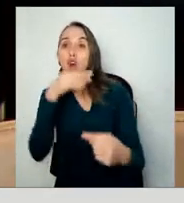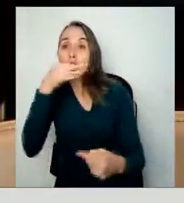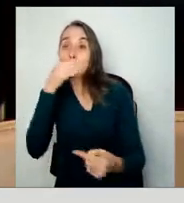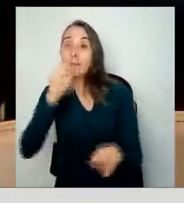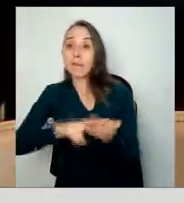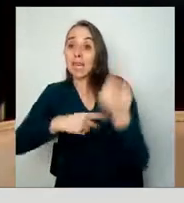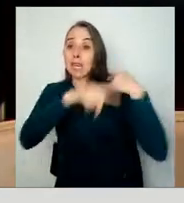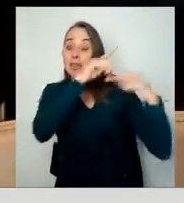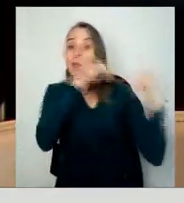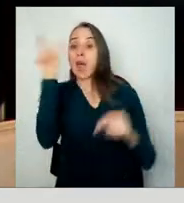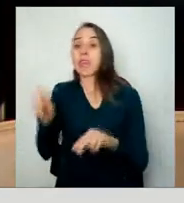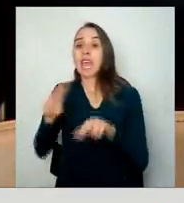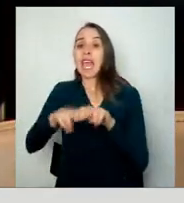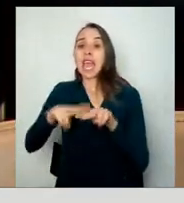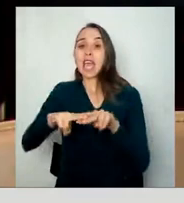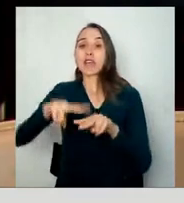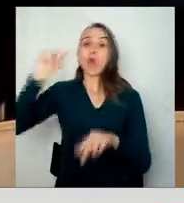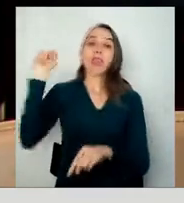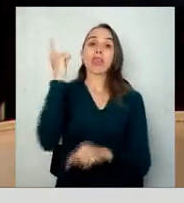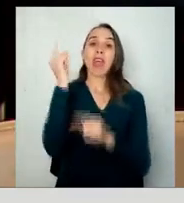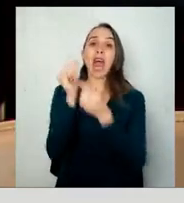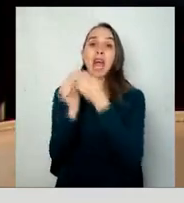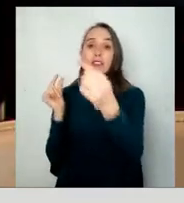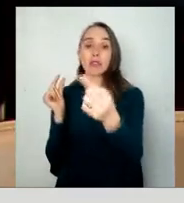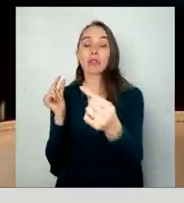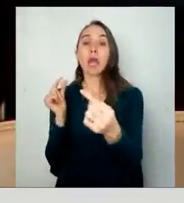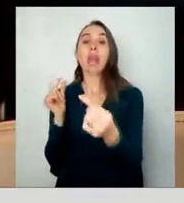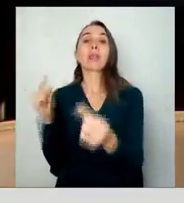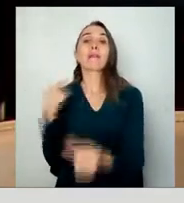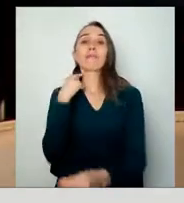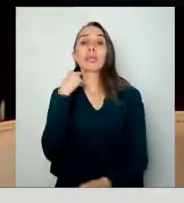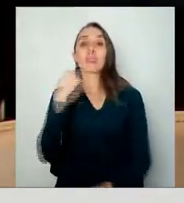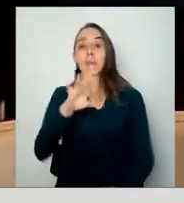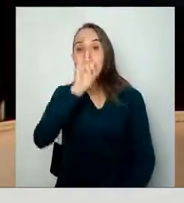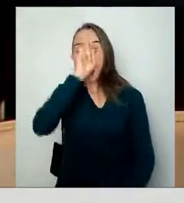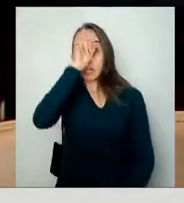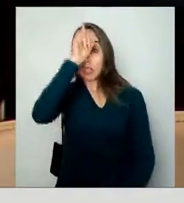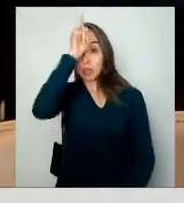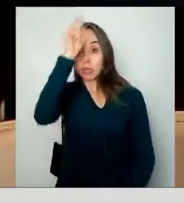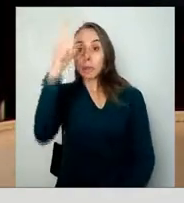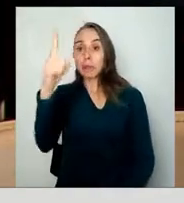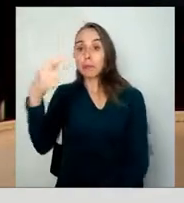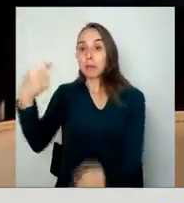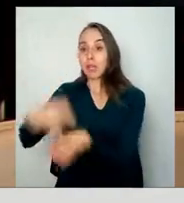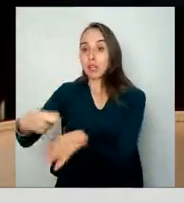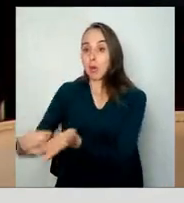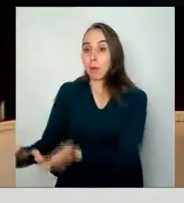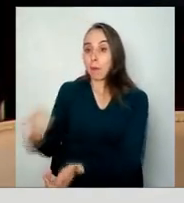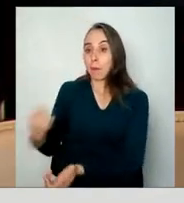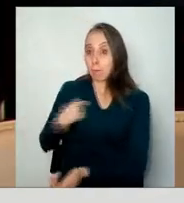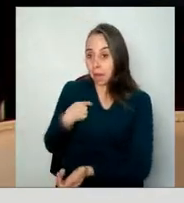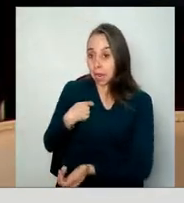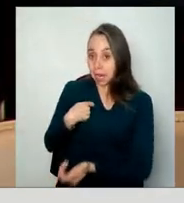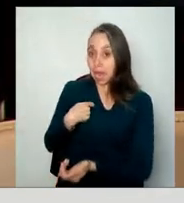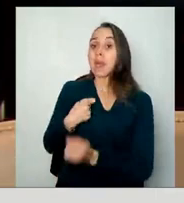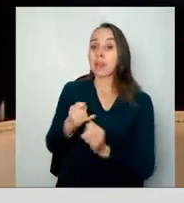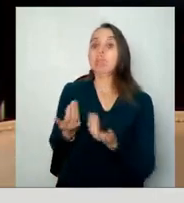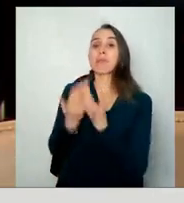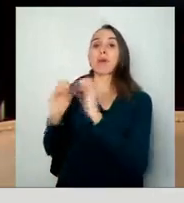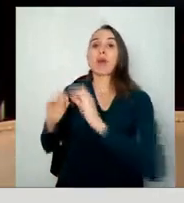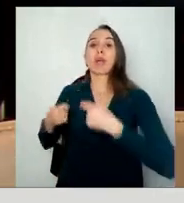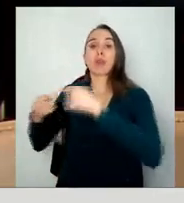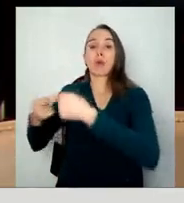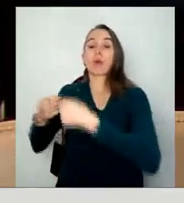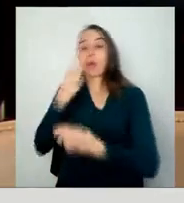nacionales fue también víctima de esa mala costumbre de anteponer el pago a la educación que triste herencia que en más de 200